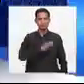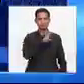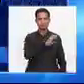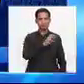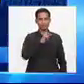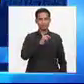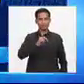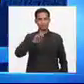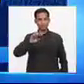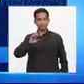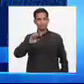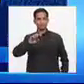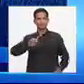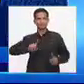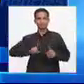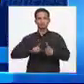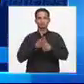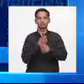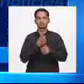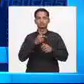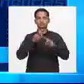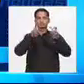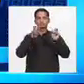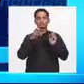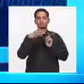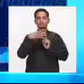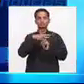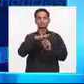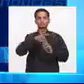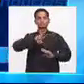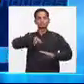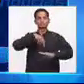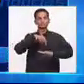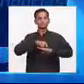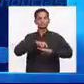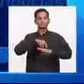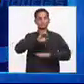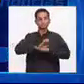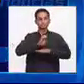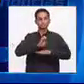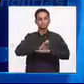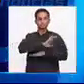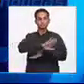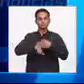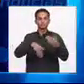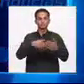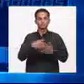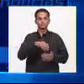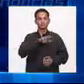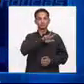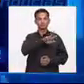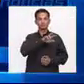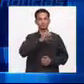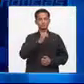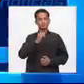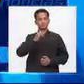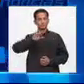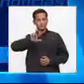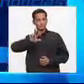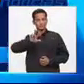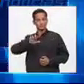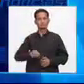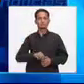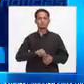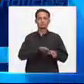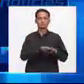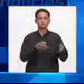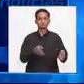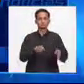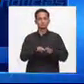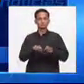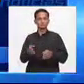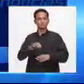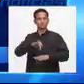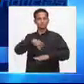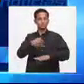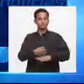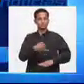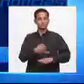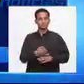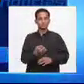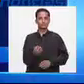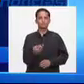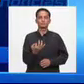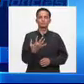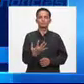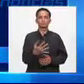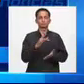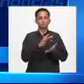cne realizó primer simulacro inclusivo a nivel nacional 303 recintos electorales probaron el sistema de conteo